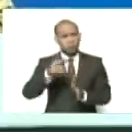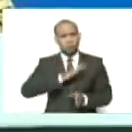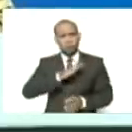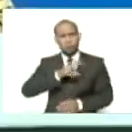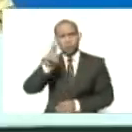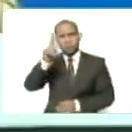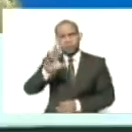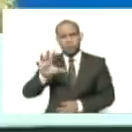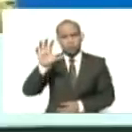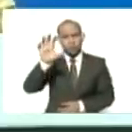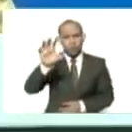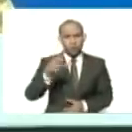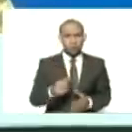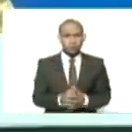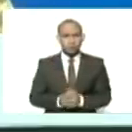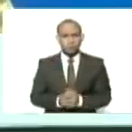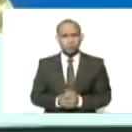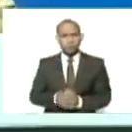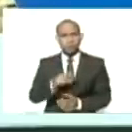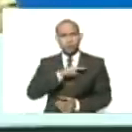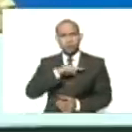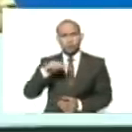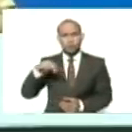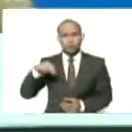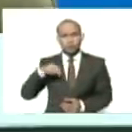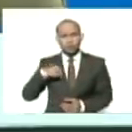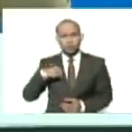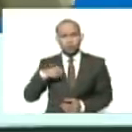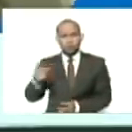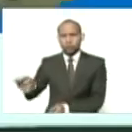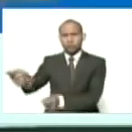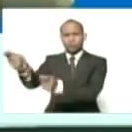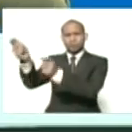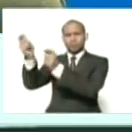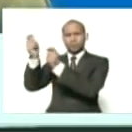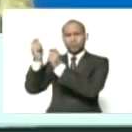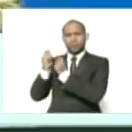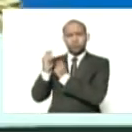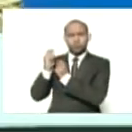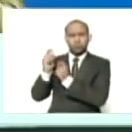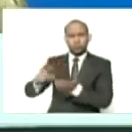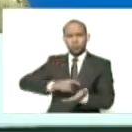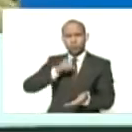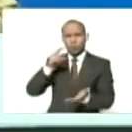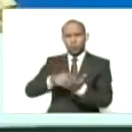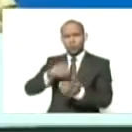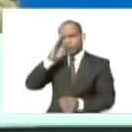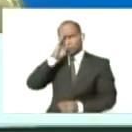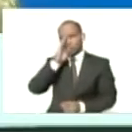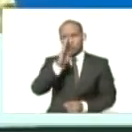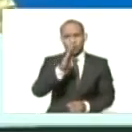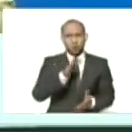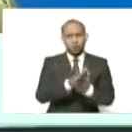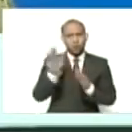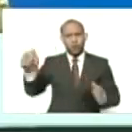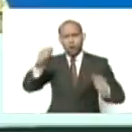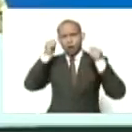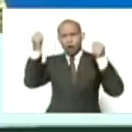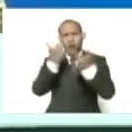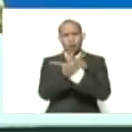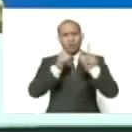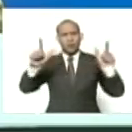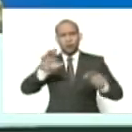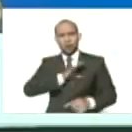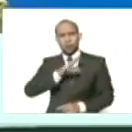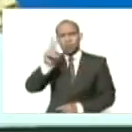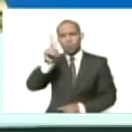patriota, somos los herederos legítimos directos de las glorias libertadoras de